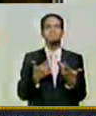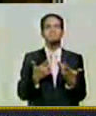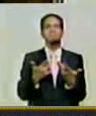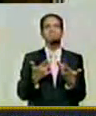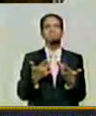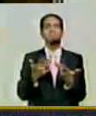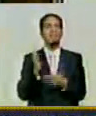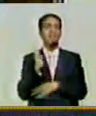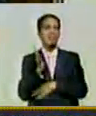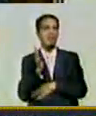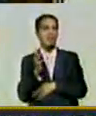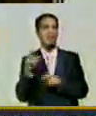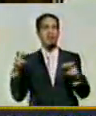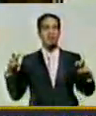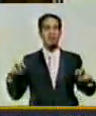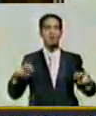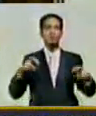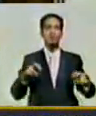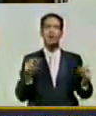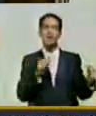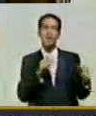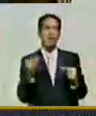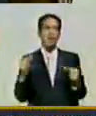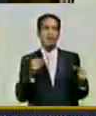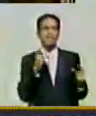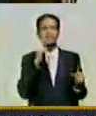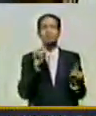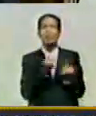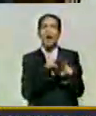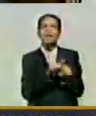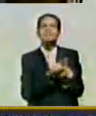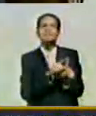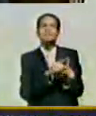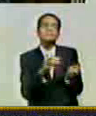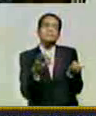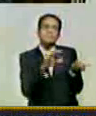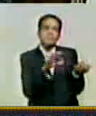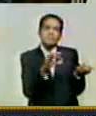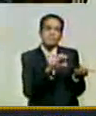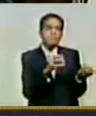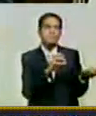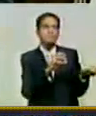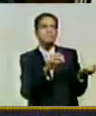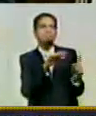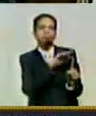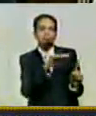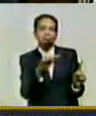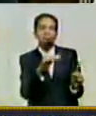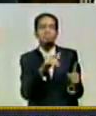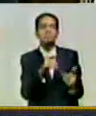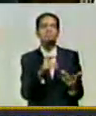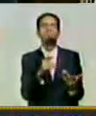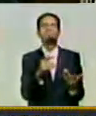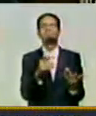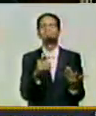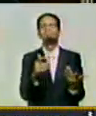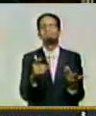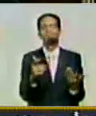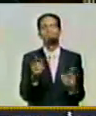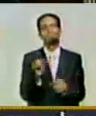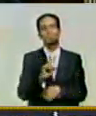asambleas convenciendo a tu prójimo para que puedas tú acceder a un cargo de representación popular,